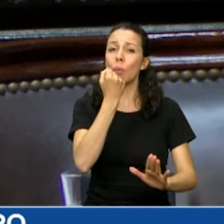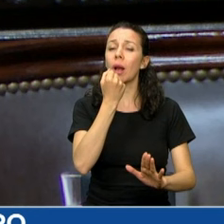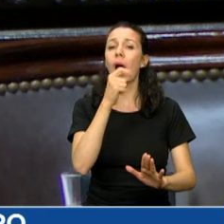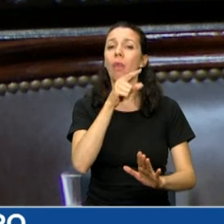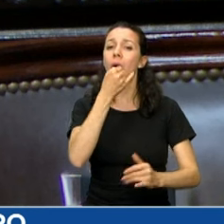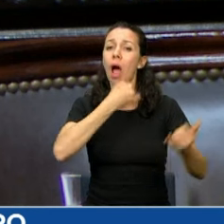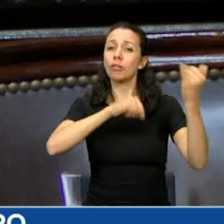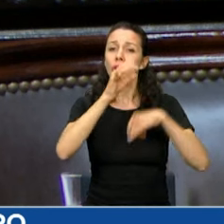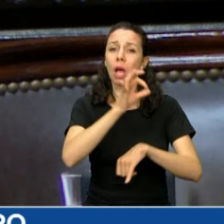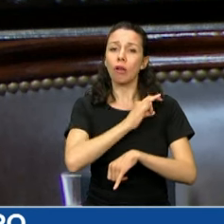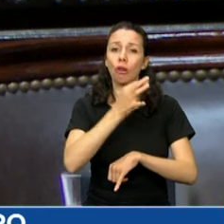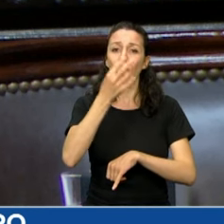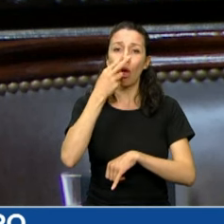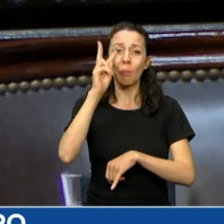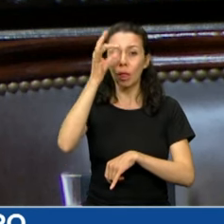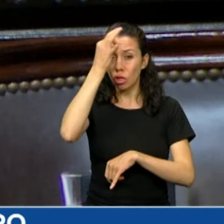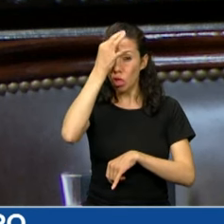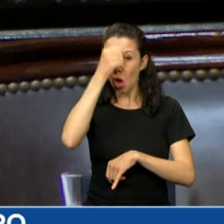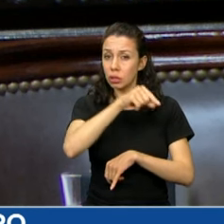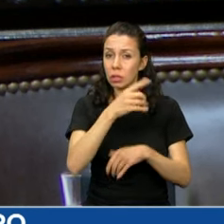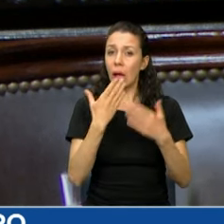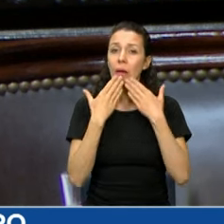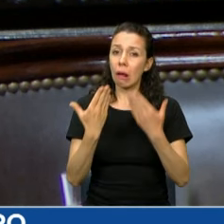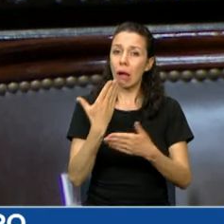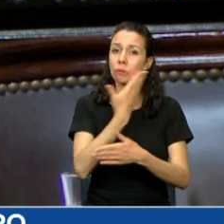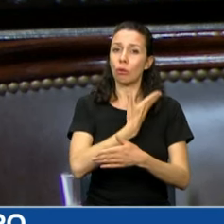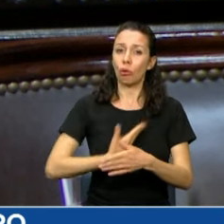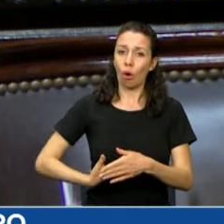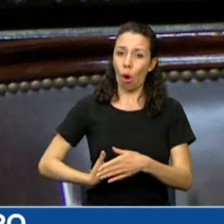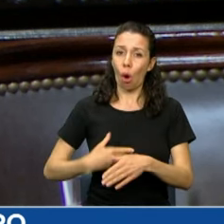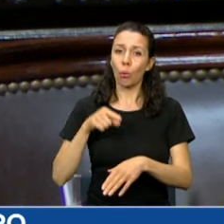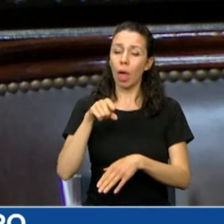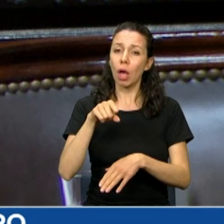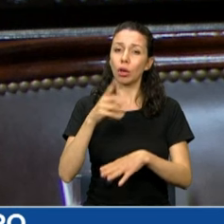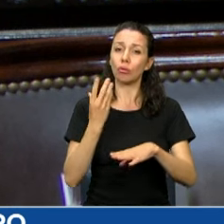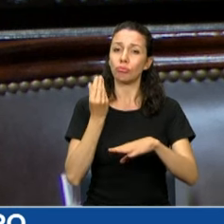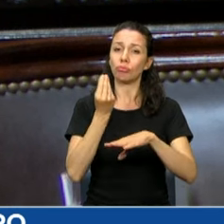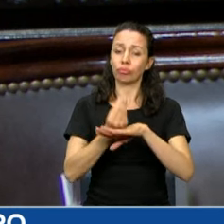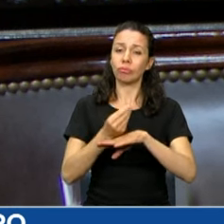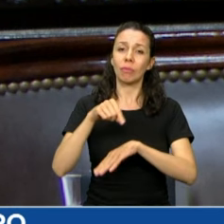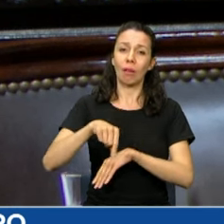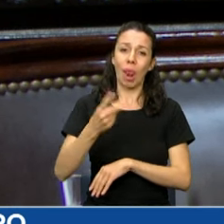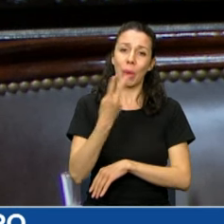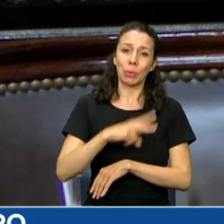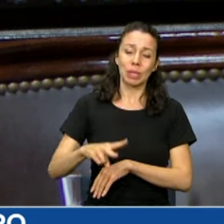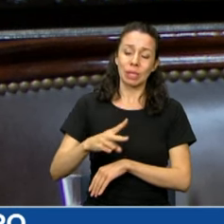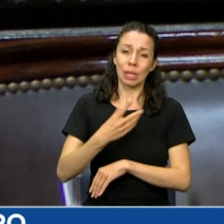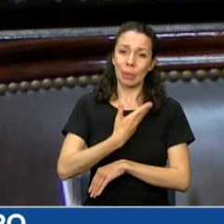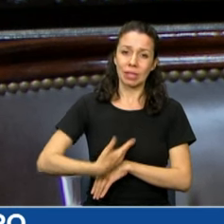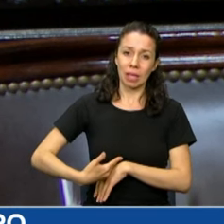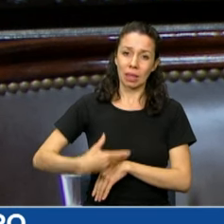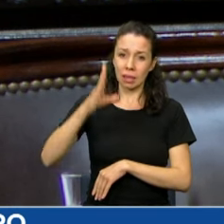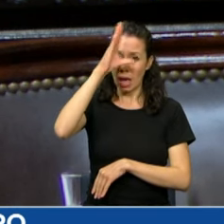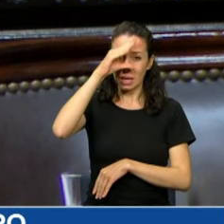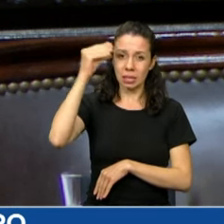2012 por el gobierno encabezado por la actual vicepresidenta Cristina Fernández